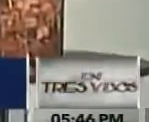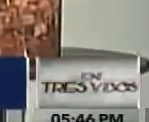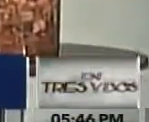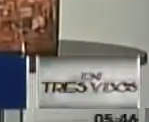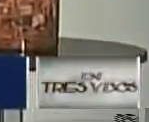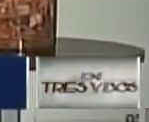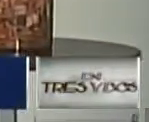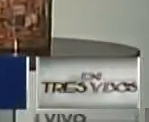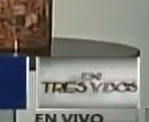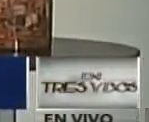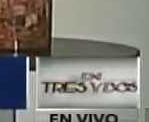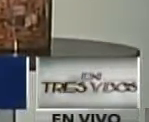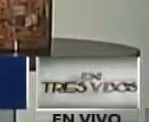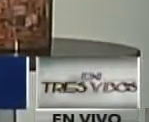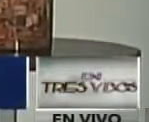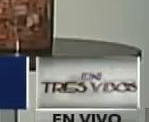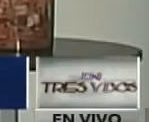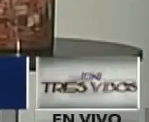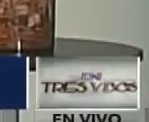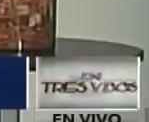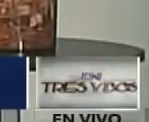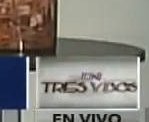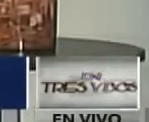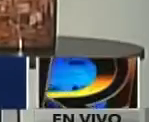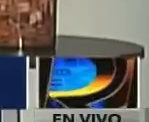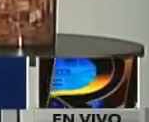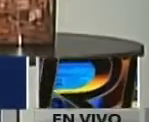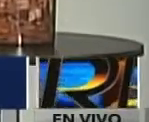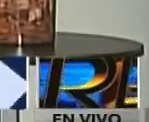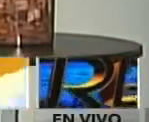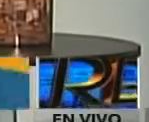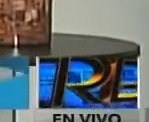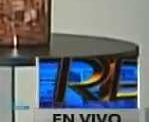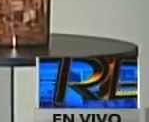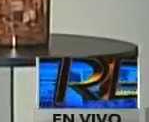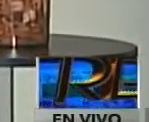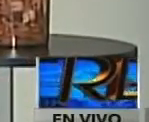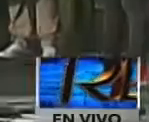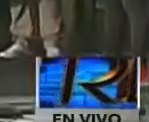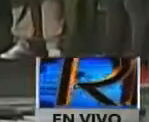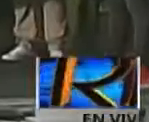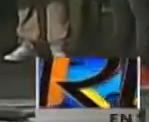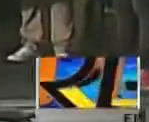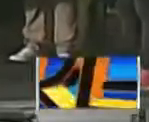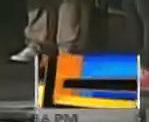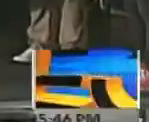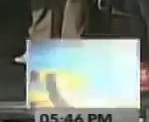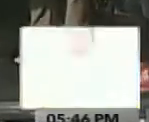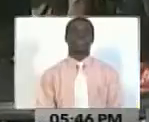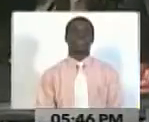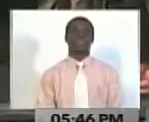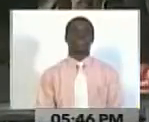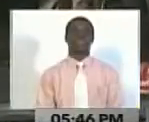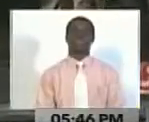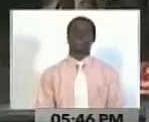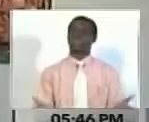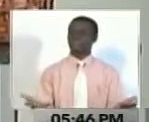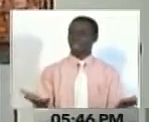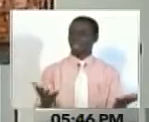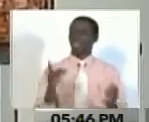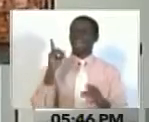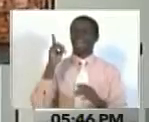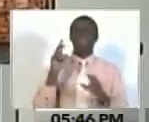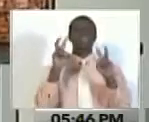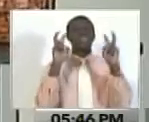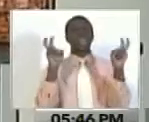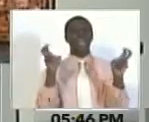Te volviste más fácil que la tabla del 2. ¿Escuchaste la letra de esa canción, coordinador? Eso de... ¿Ah?